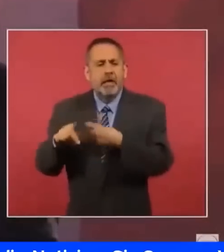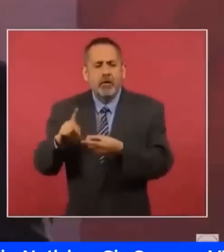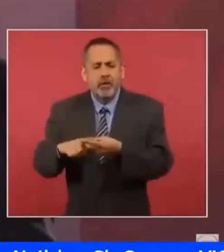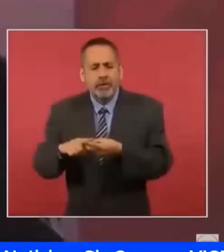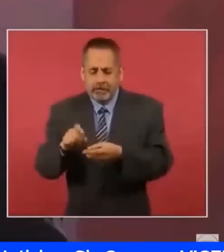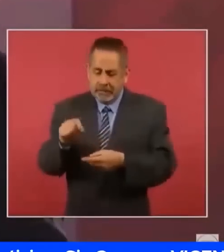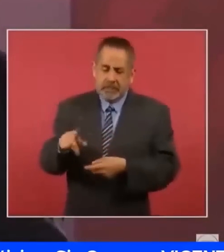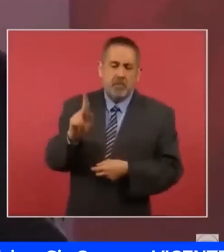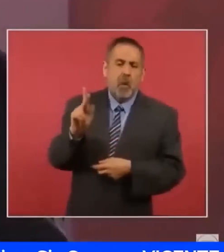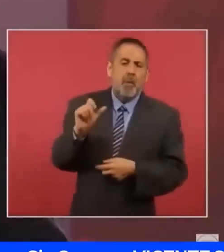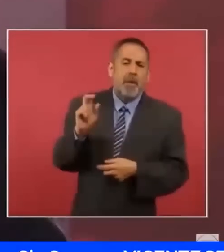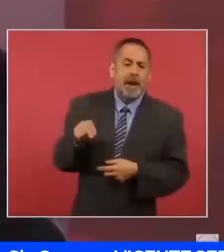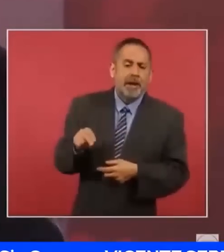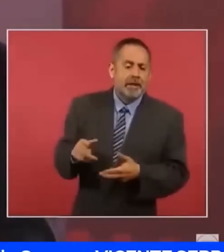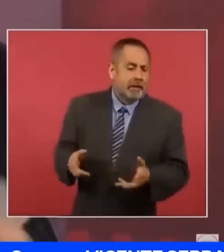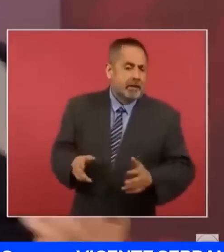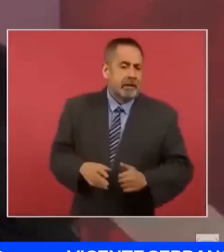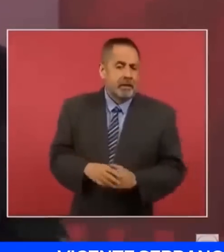bueno,